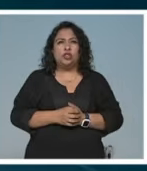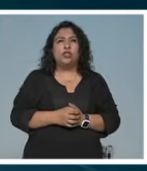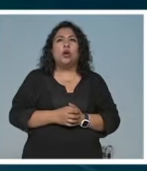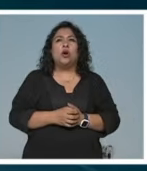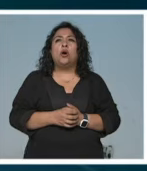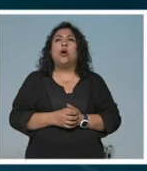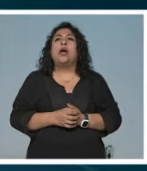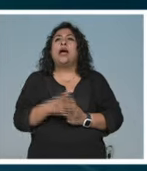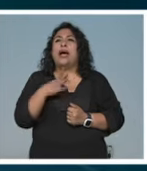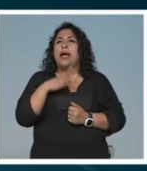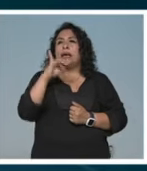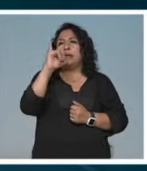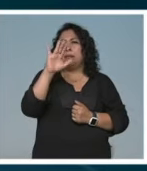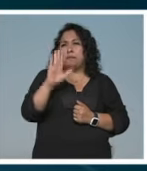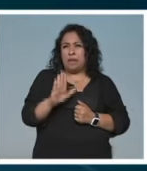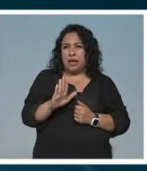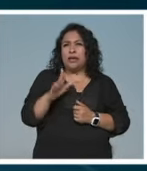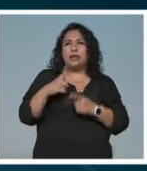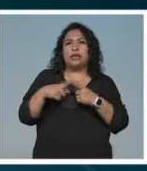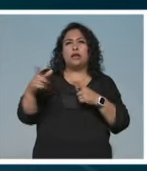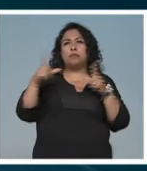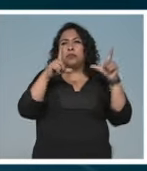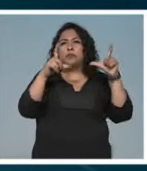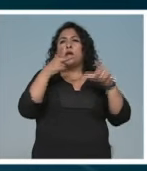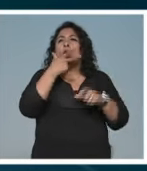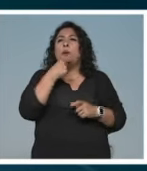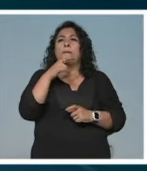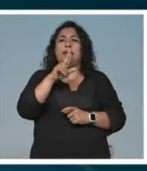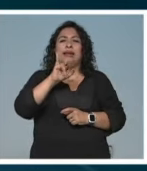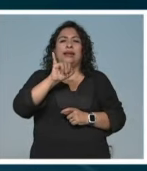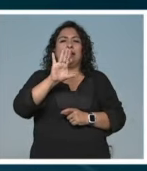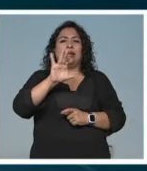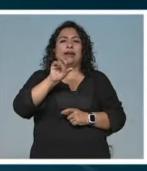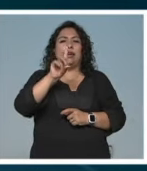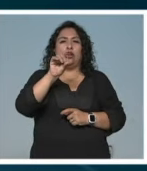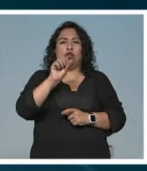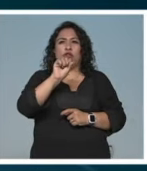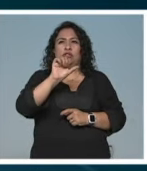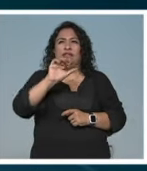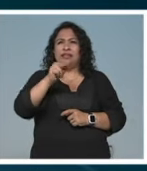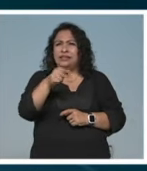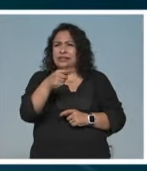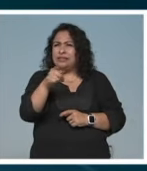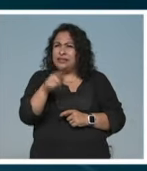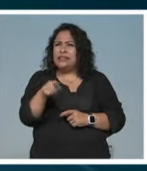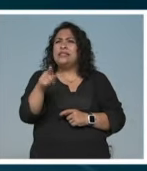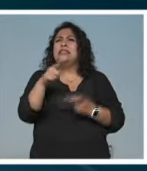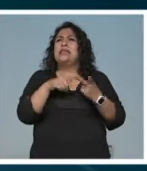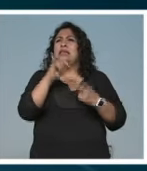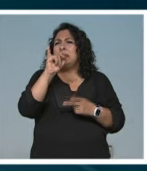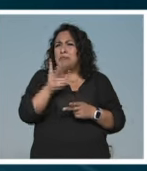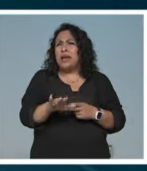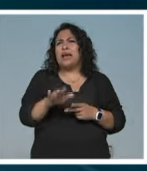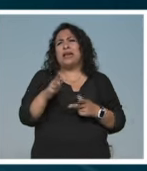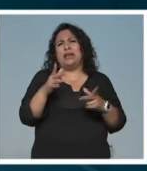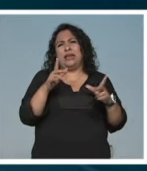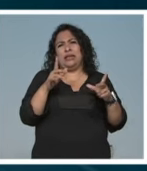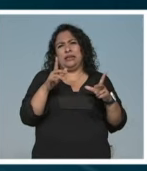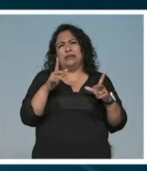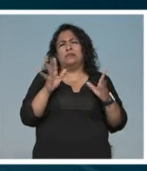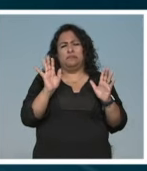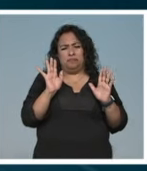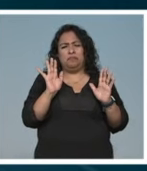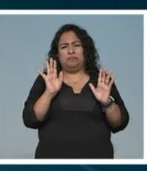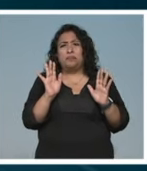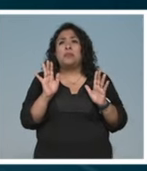recupera imágenes que tomó Ricardo Sánchez Ortega, que era un fotógrafo que tomaba imágenes de estudio, y